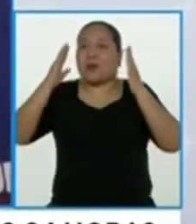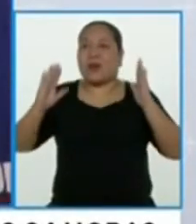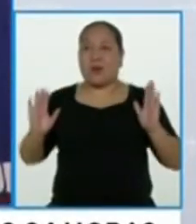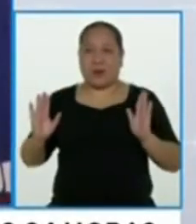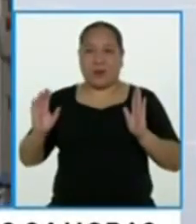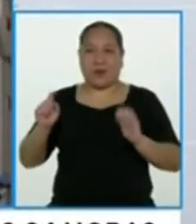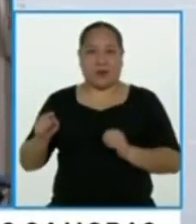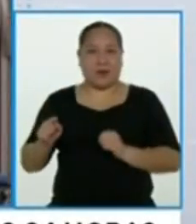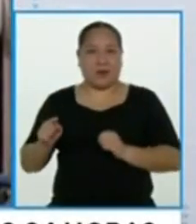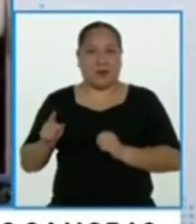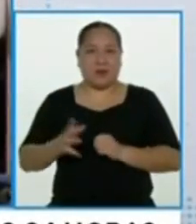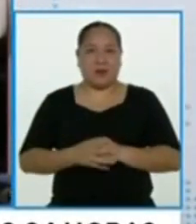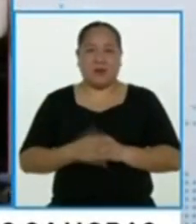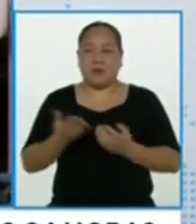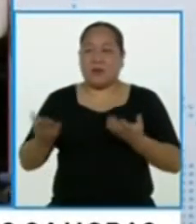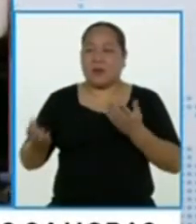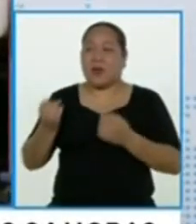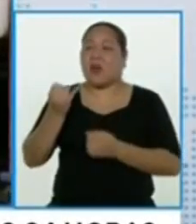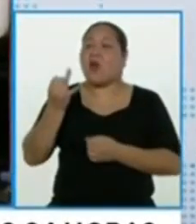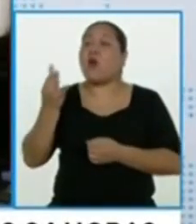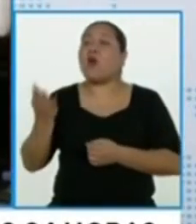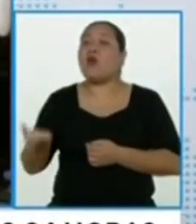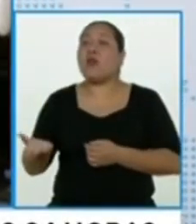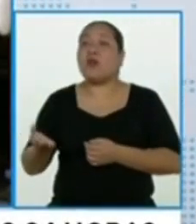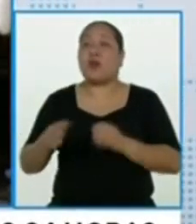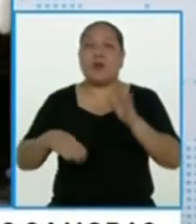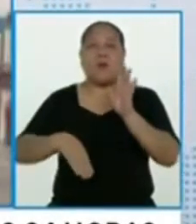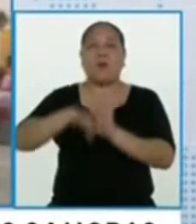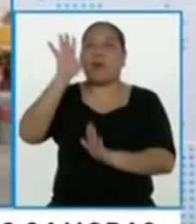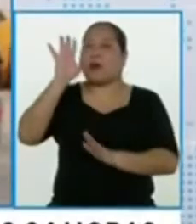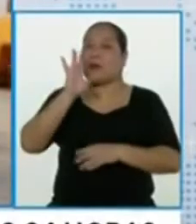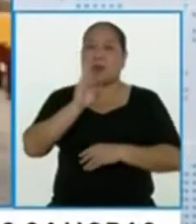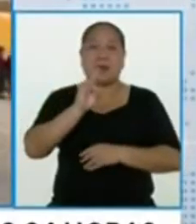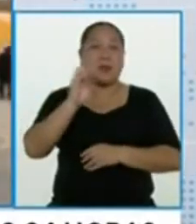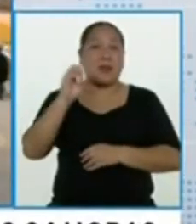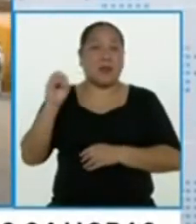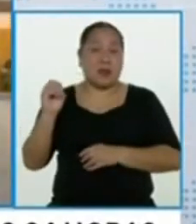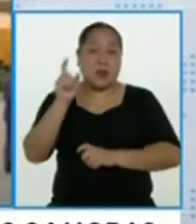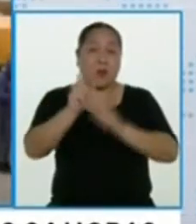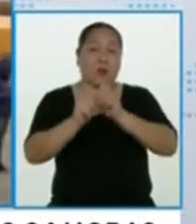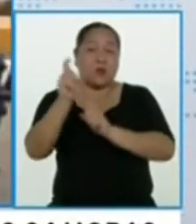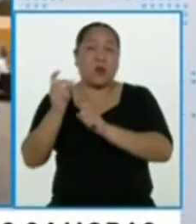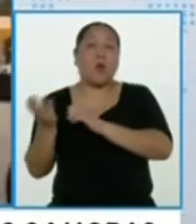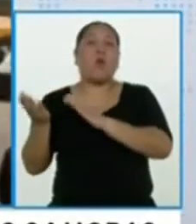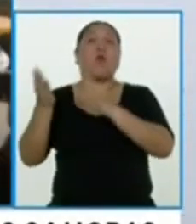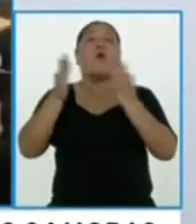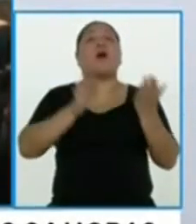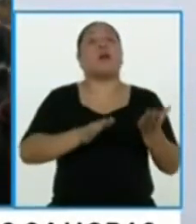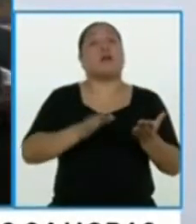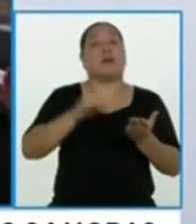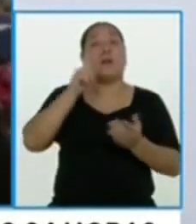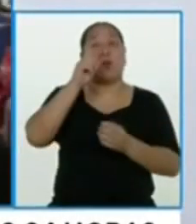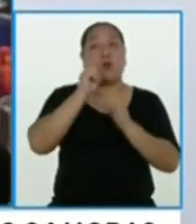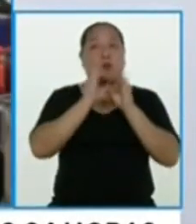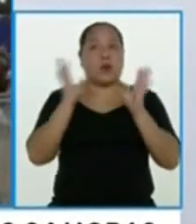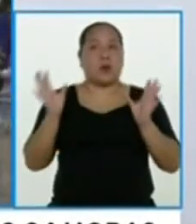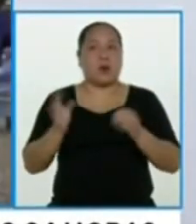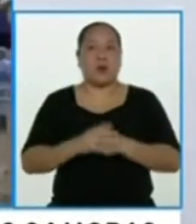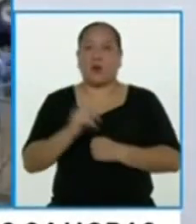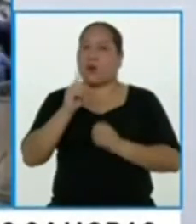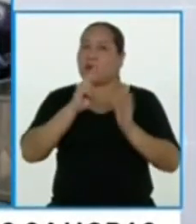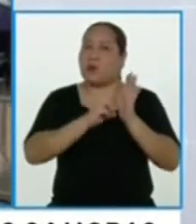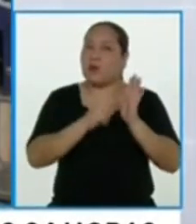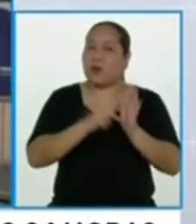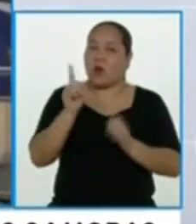registradas en SINADEC. Claro. Y ese conteo al día de hoy ya suman más de 700 fallecidos por día. O sea, no es lo mismo decir que fallecieron 100 y